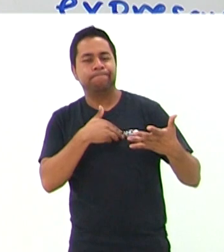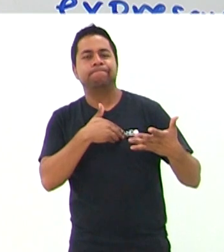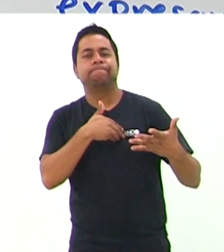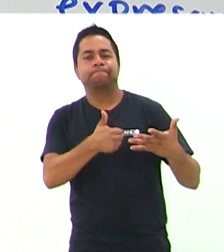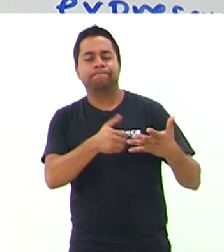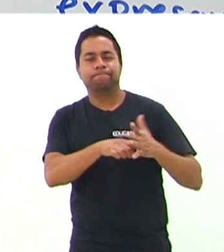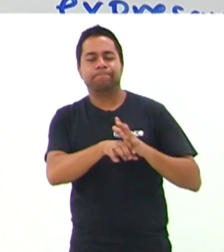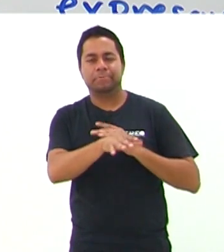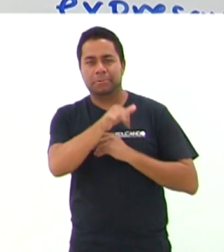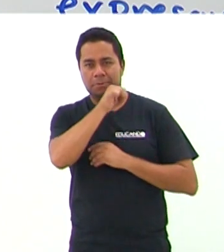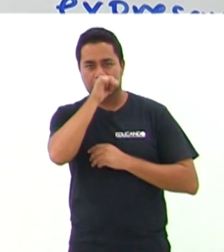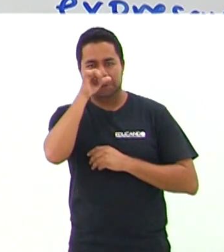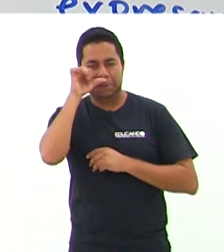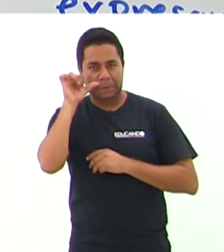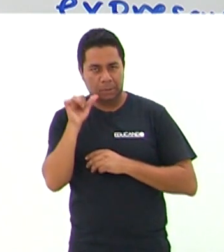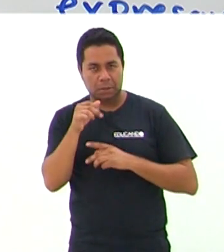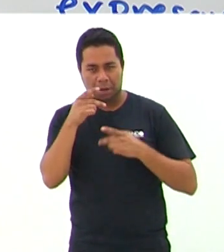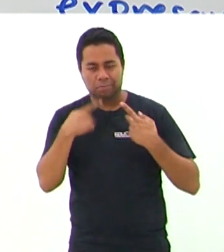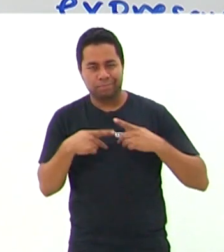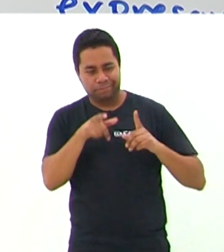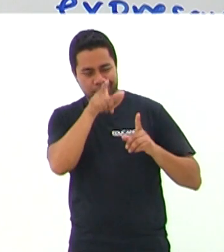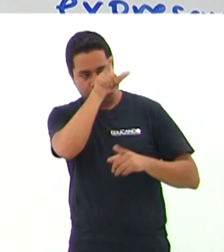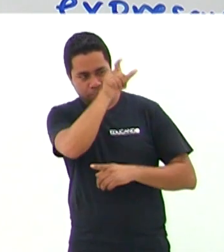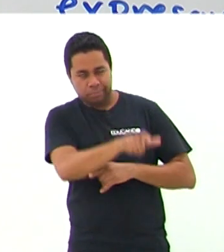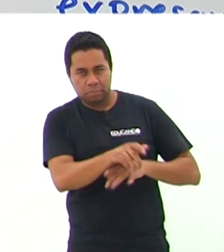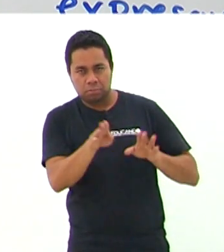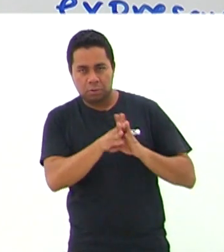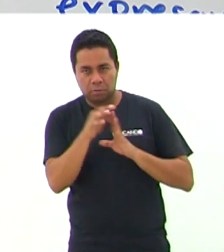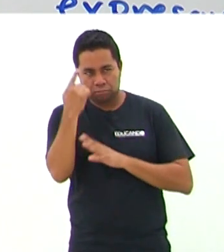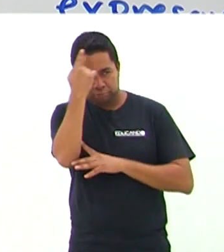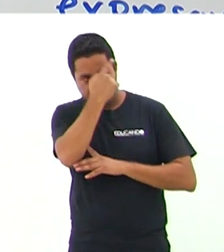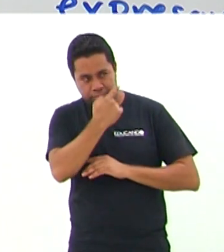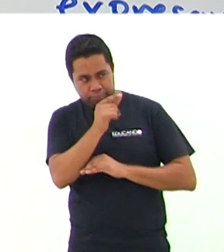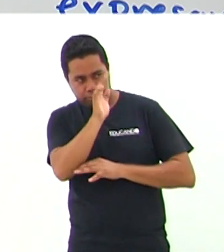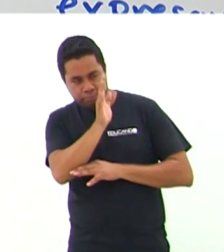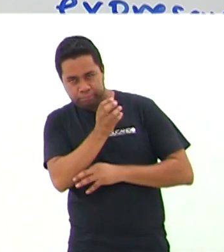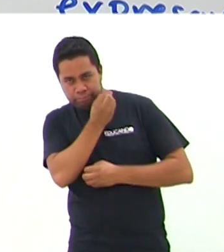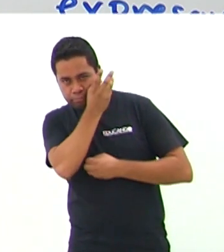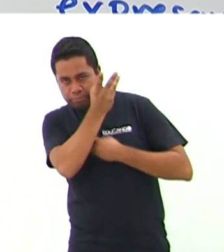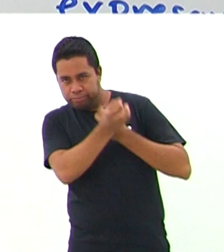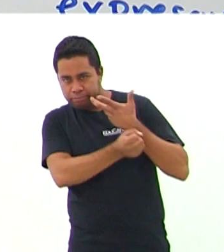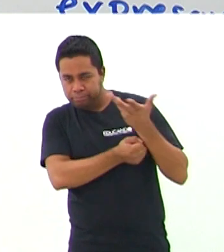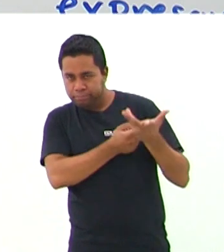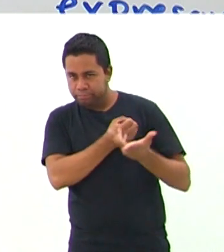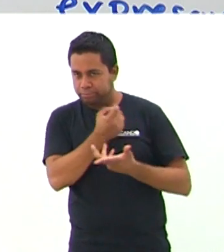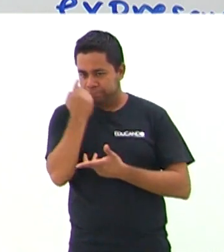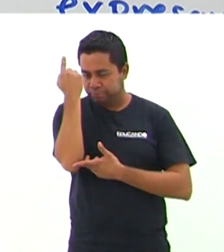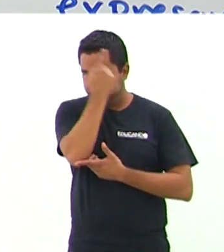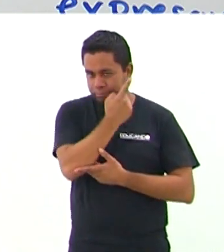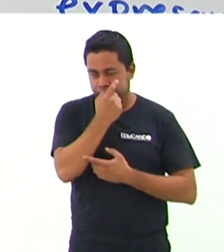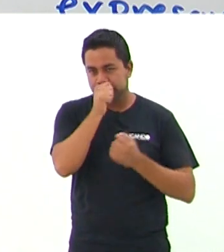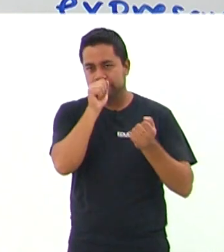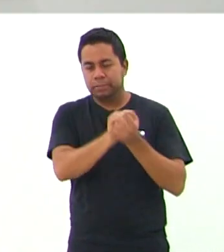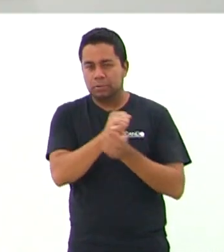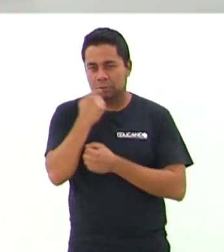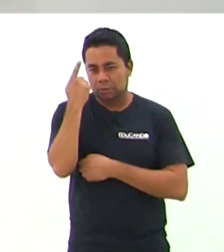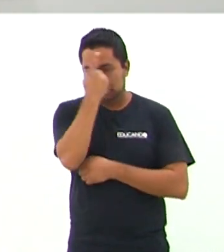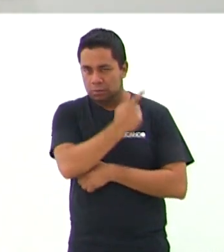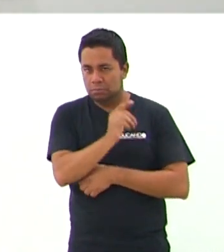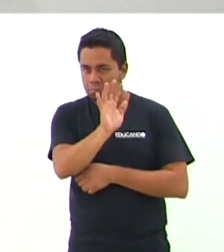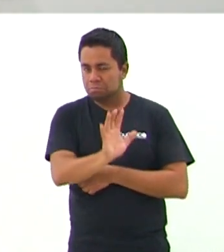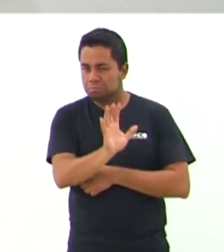que Benito Juárez o el sujeto expresaba, bien, comunicaba a través de